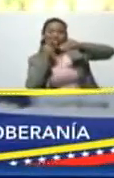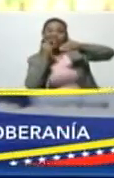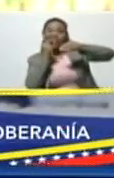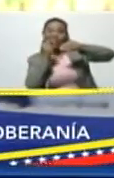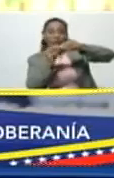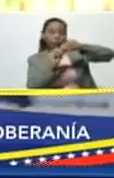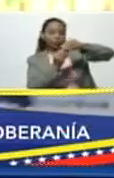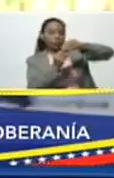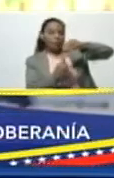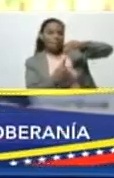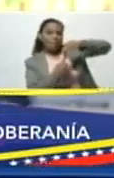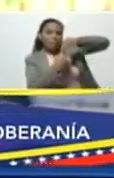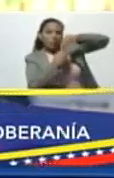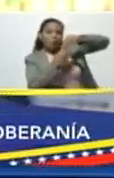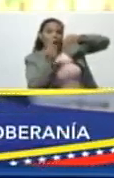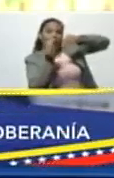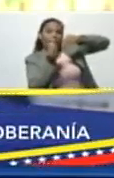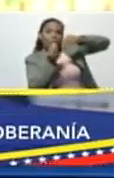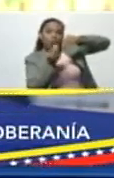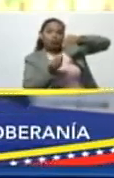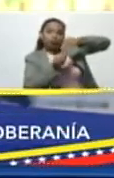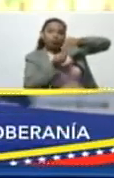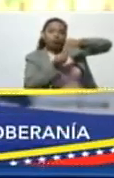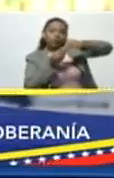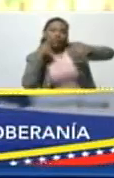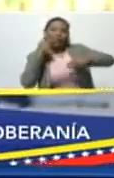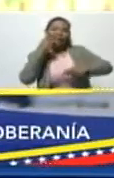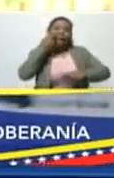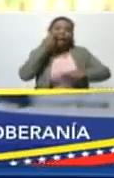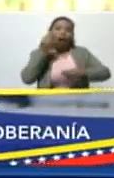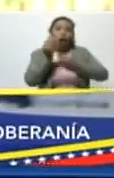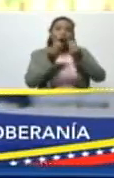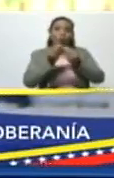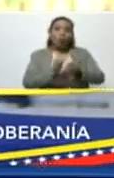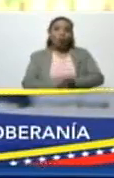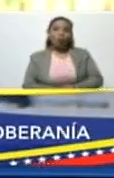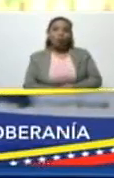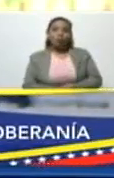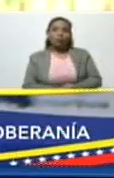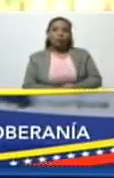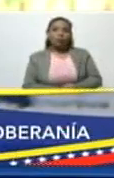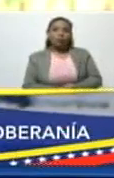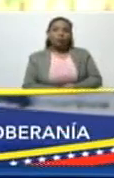la periodoncia, tan importante, ¿eh? Y